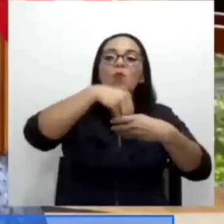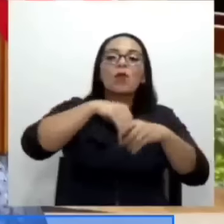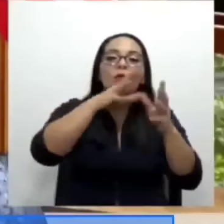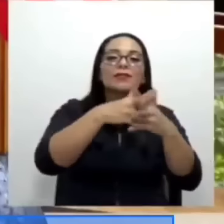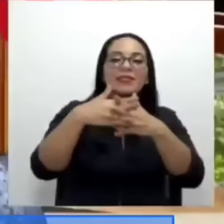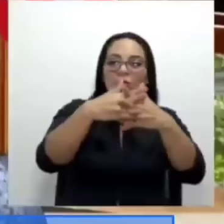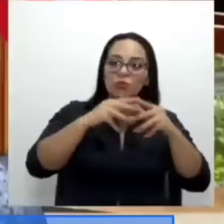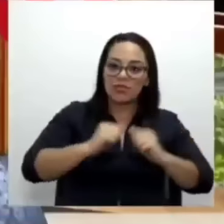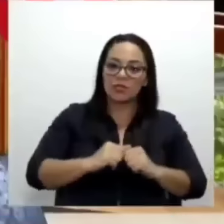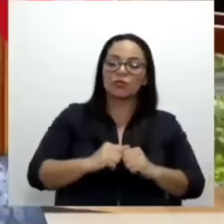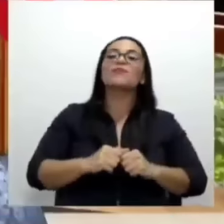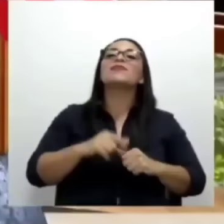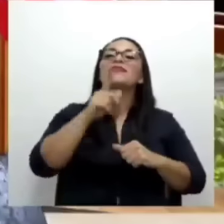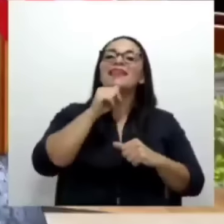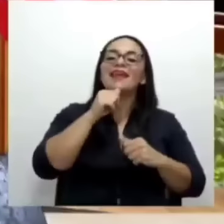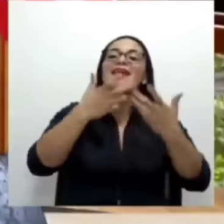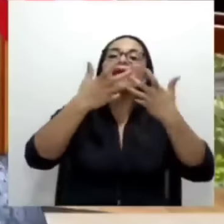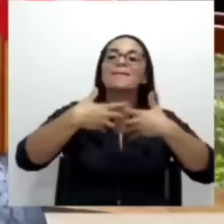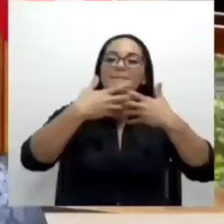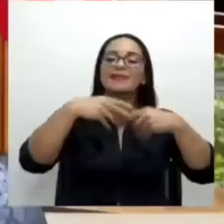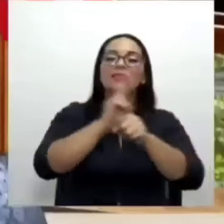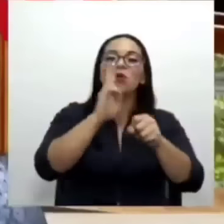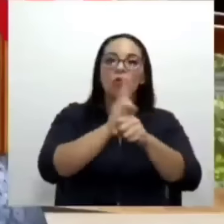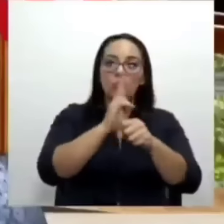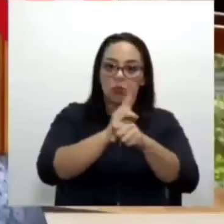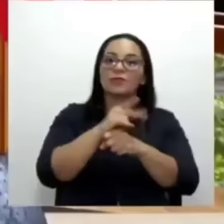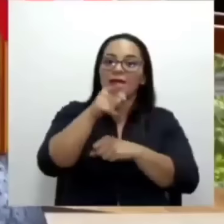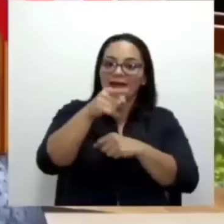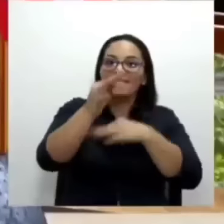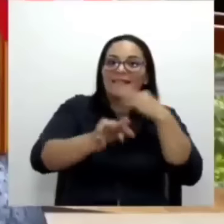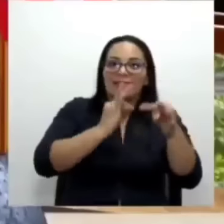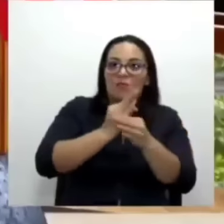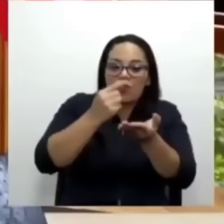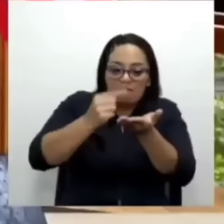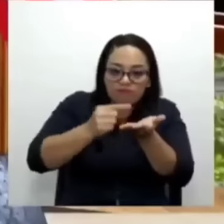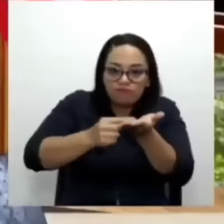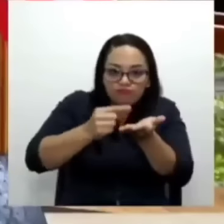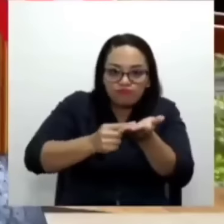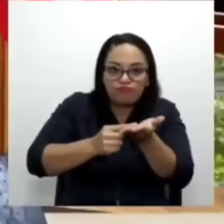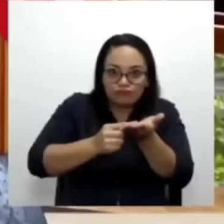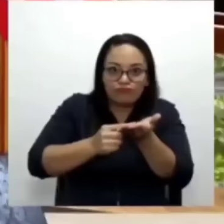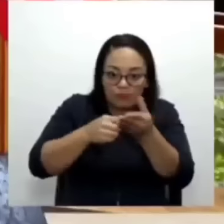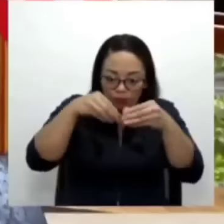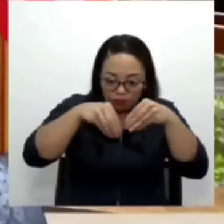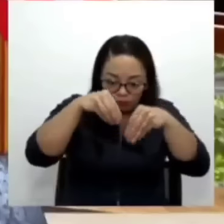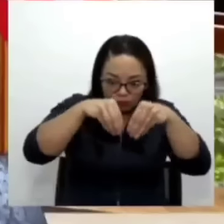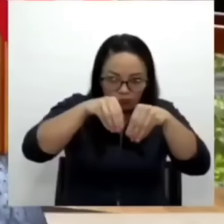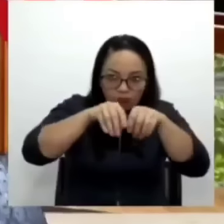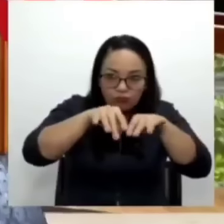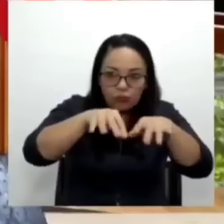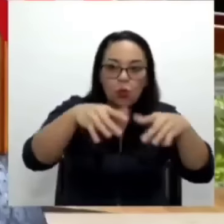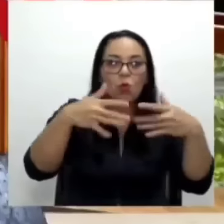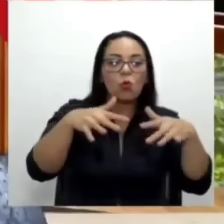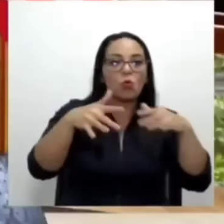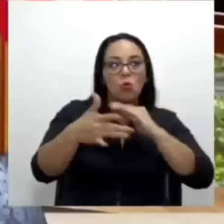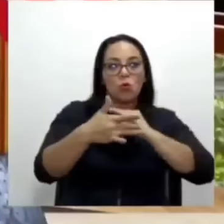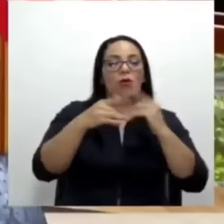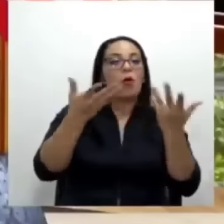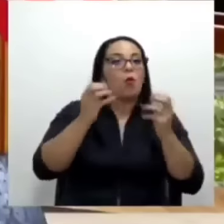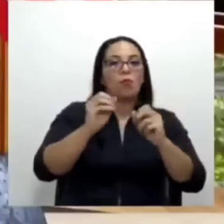las compañías que utilizan microprocesadores. Eso es una oportunidad enorme